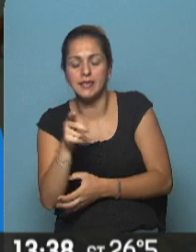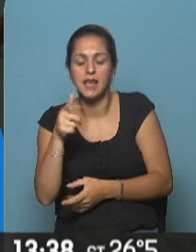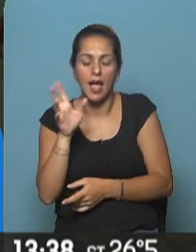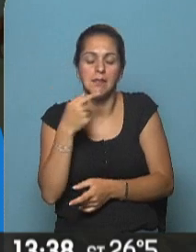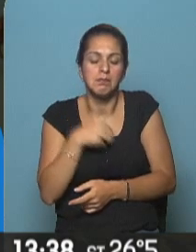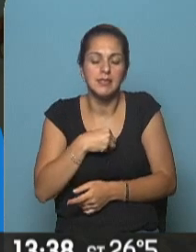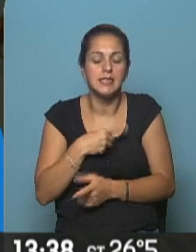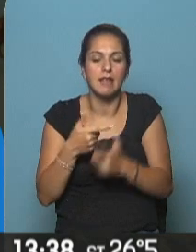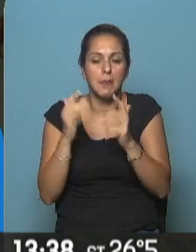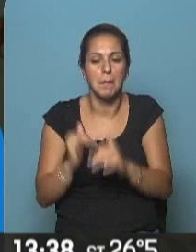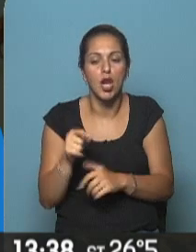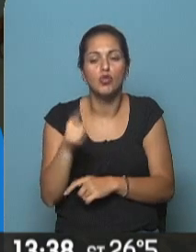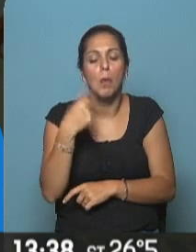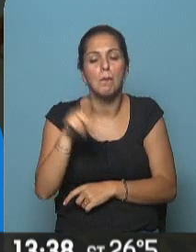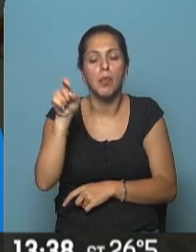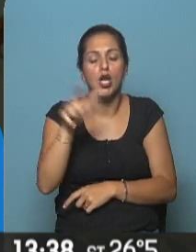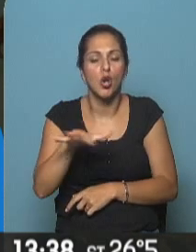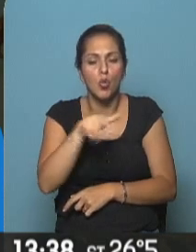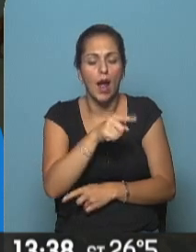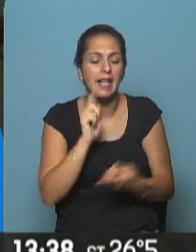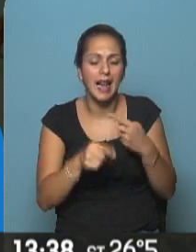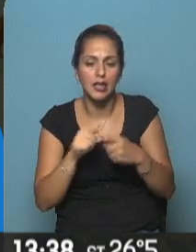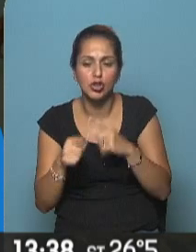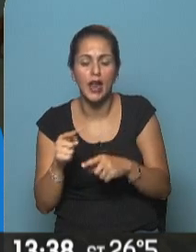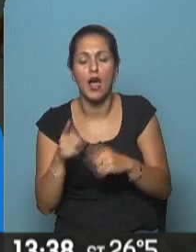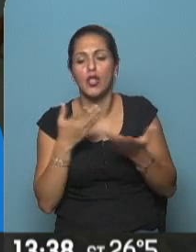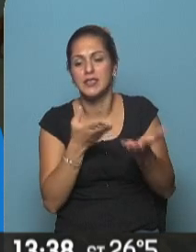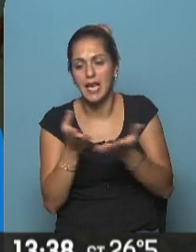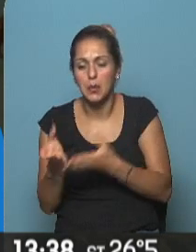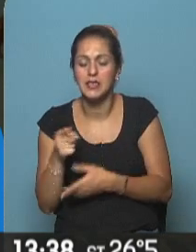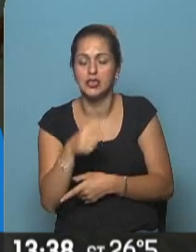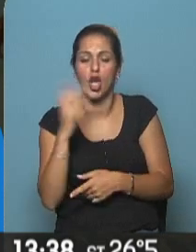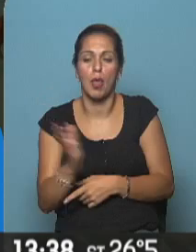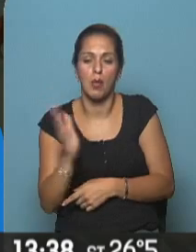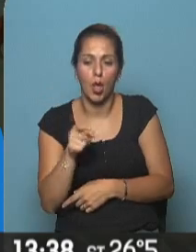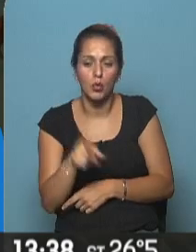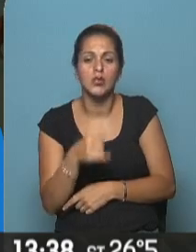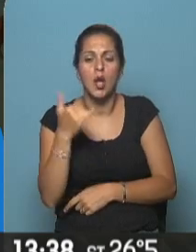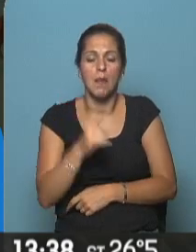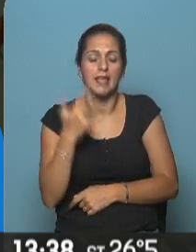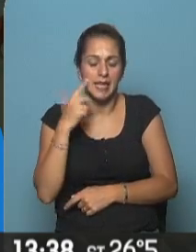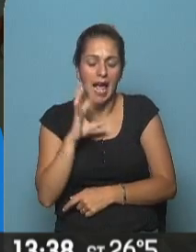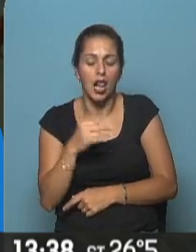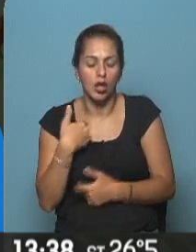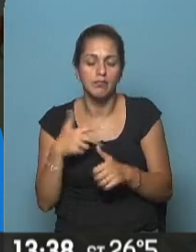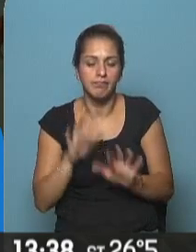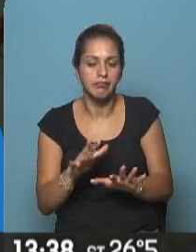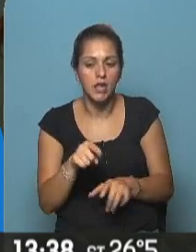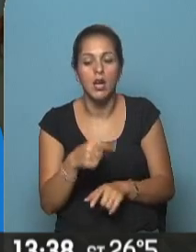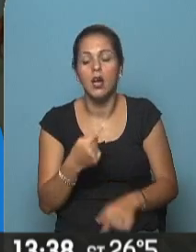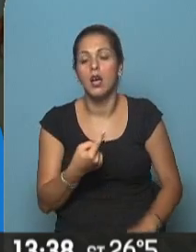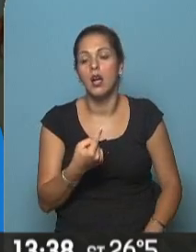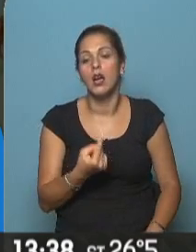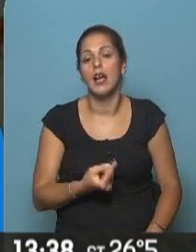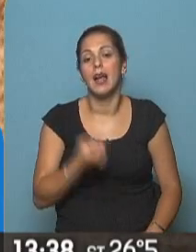Y en cuanto a los sectores, obviamente todo lo que esté vinculado a los servicios con el agro van a tener algún impacto, y ahí el primero y el más